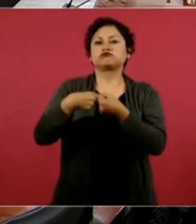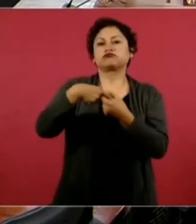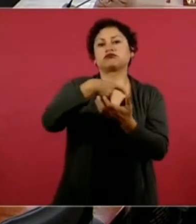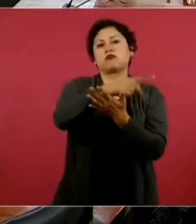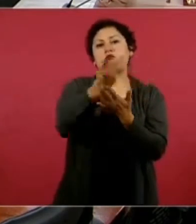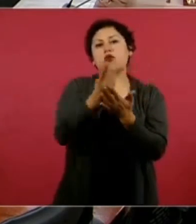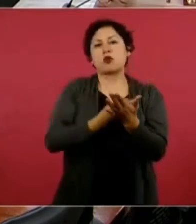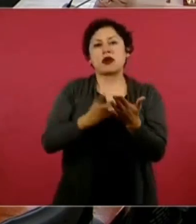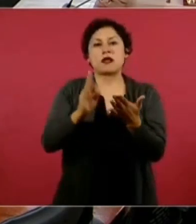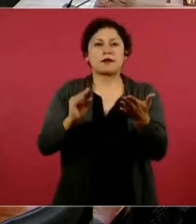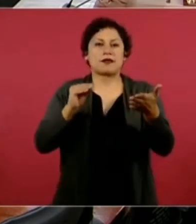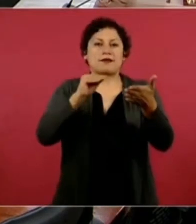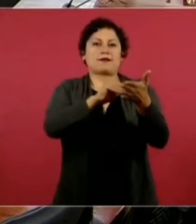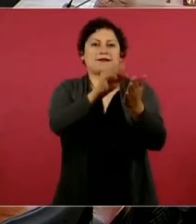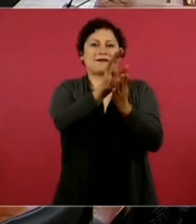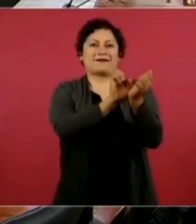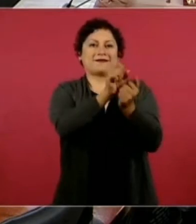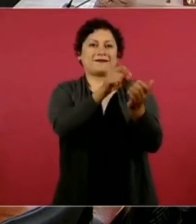constitucional y